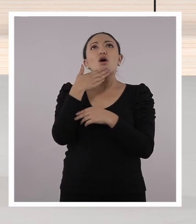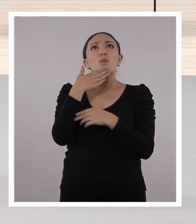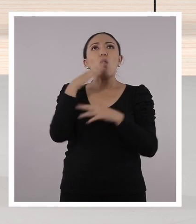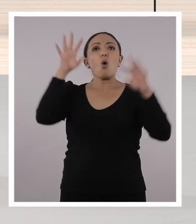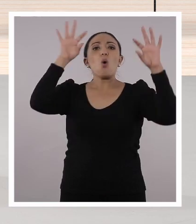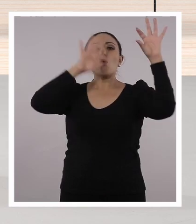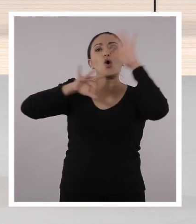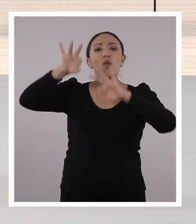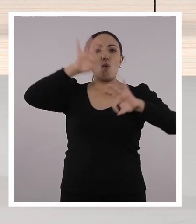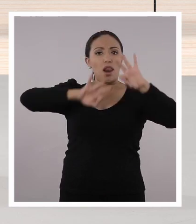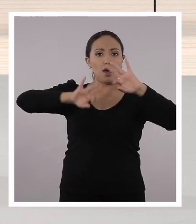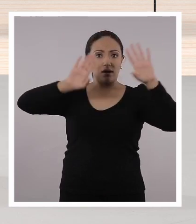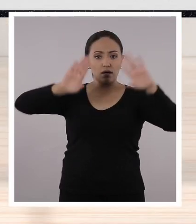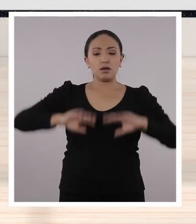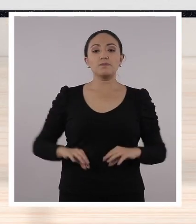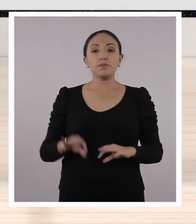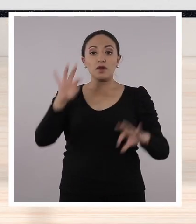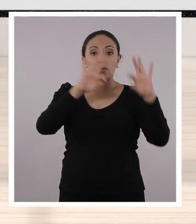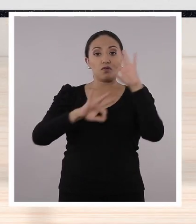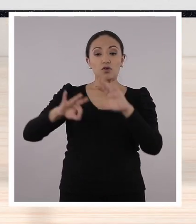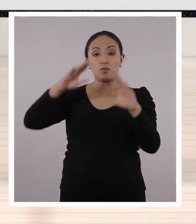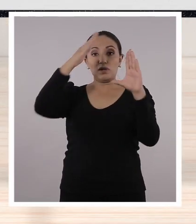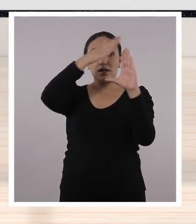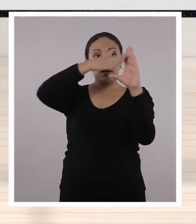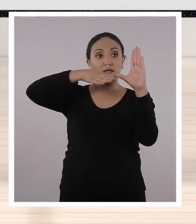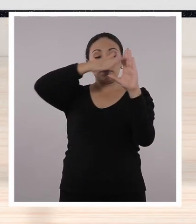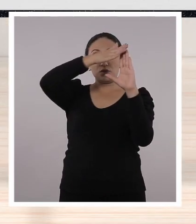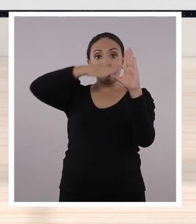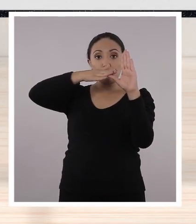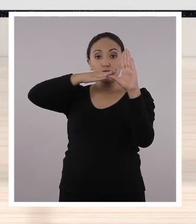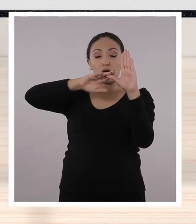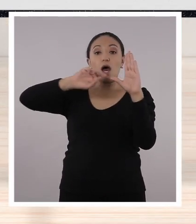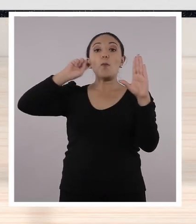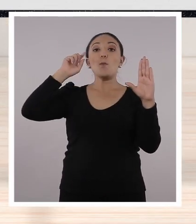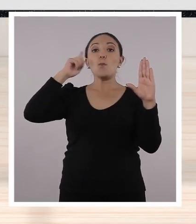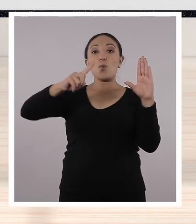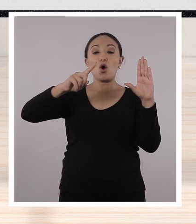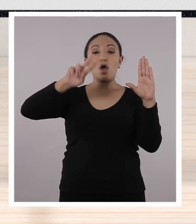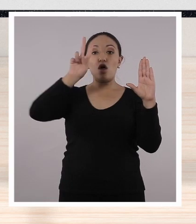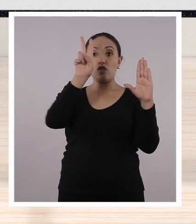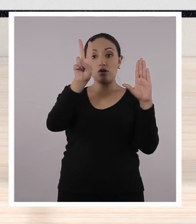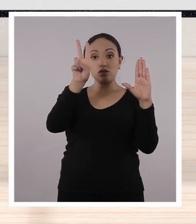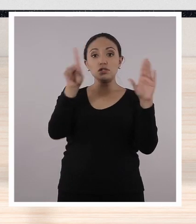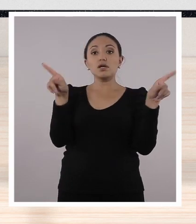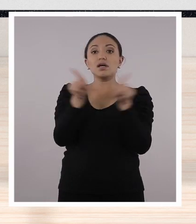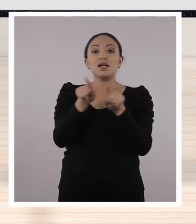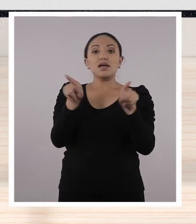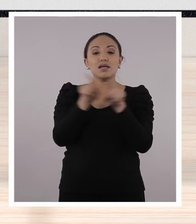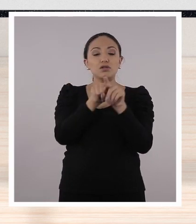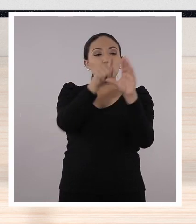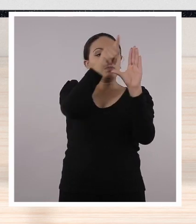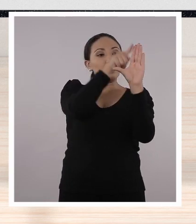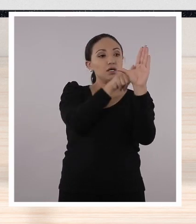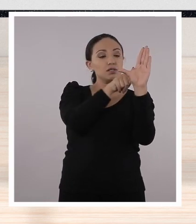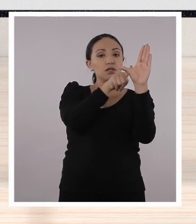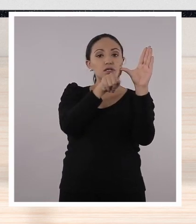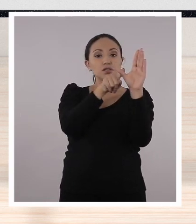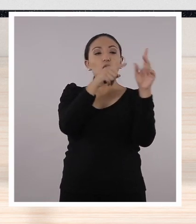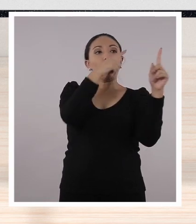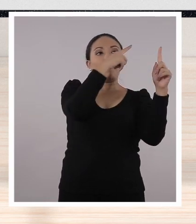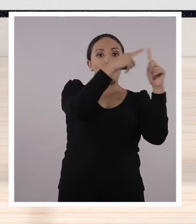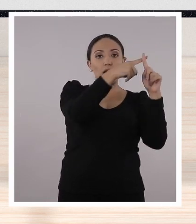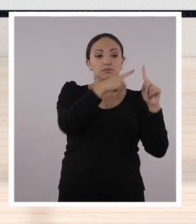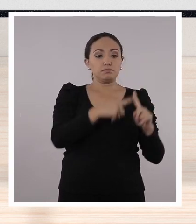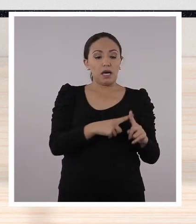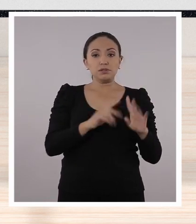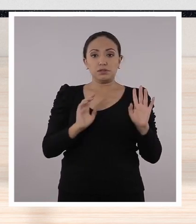una fórmula que dice que la hipotenusa al cuadrado, ¿sí?, es igual a la suma de los catetos al